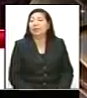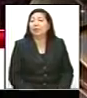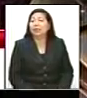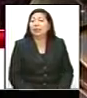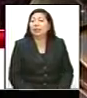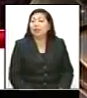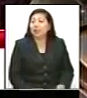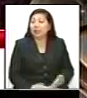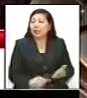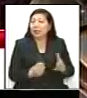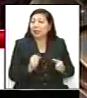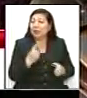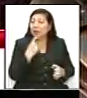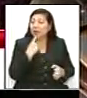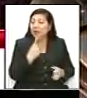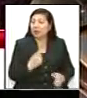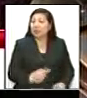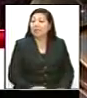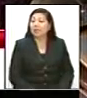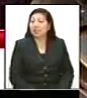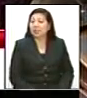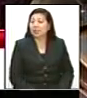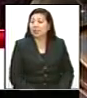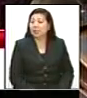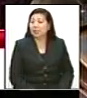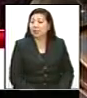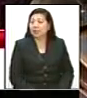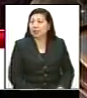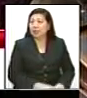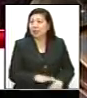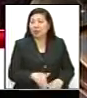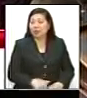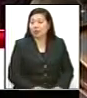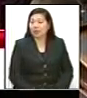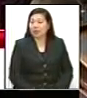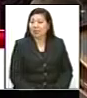Yo lo que quisiera es empezar teniendo en cuenta,